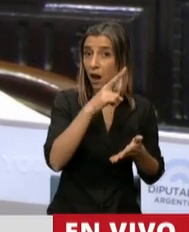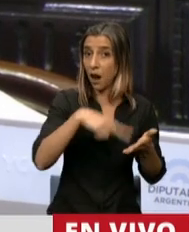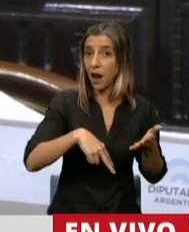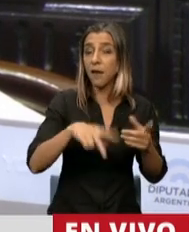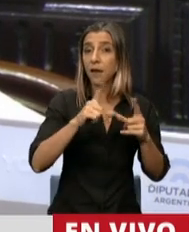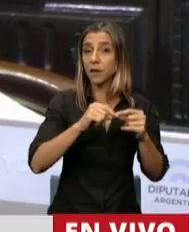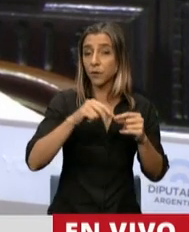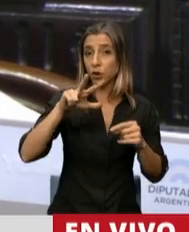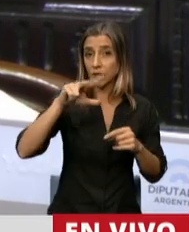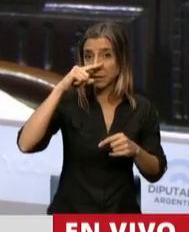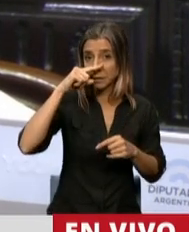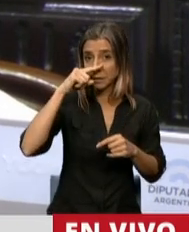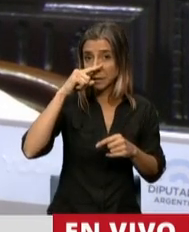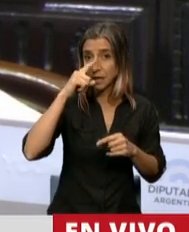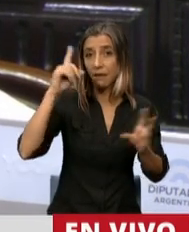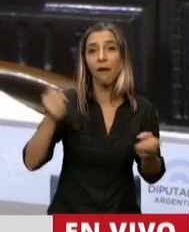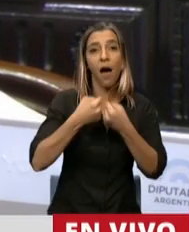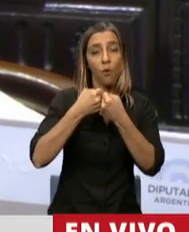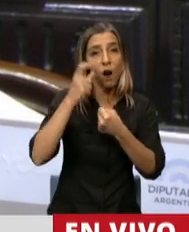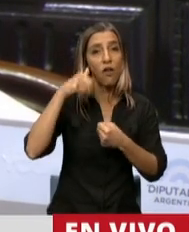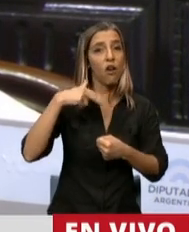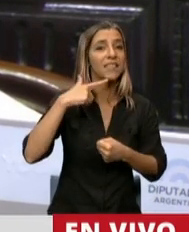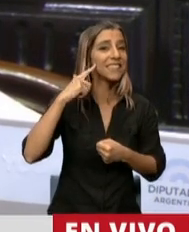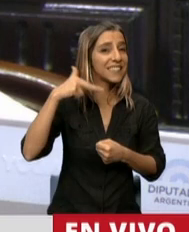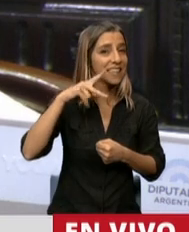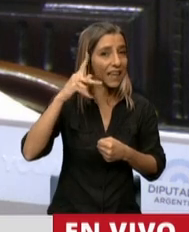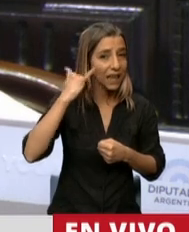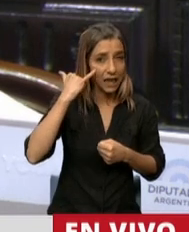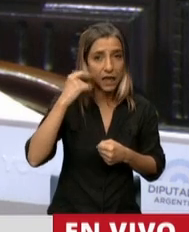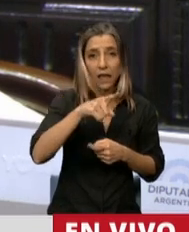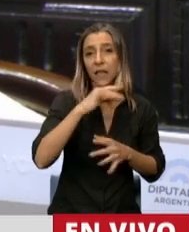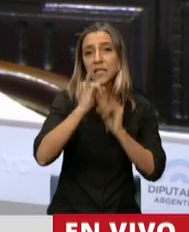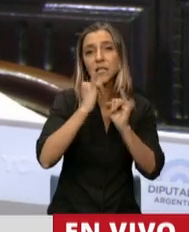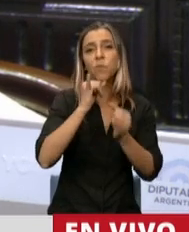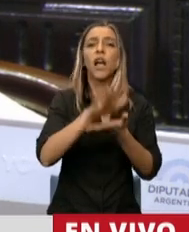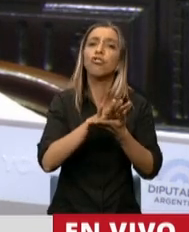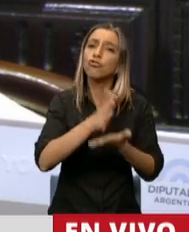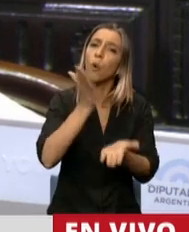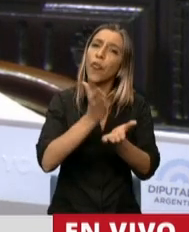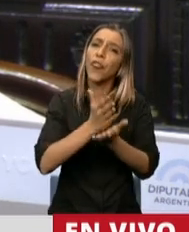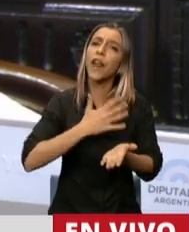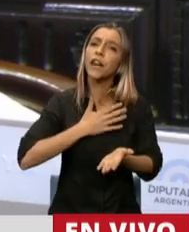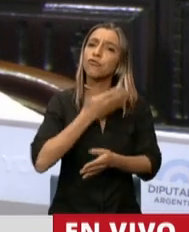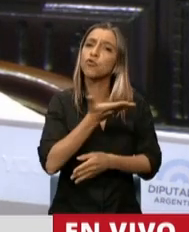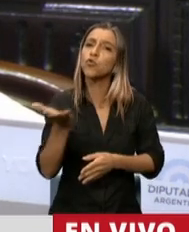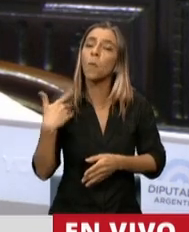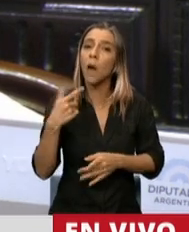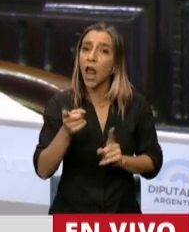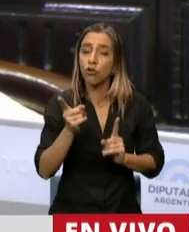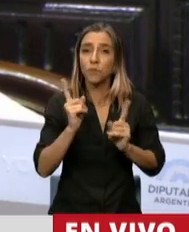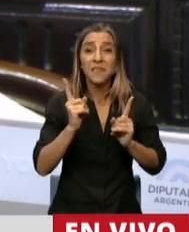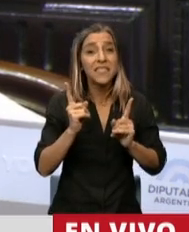Declaración de Helsinki, donde habla de la ética y los derechos humanos en el tratamiento del COVID-19. Es una